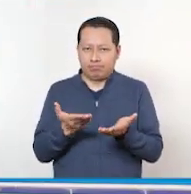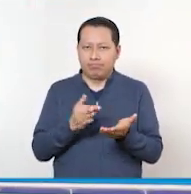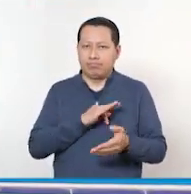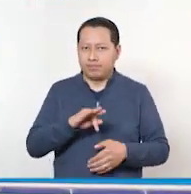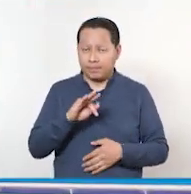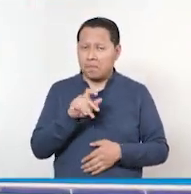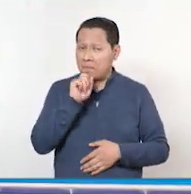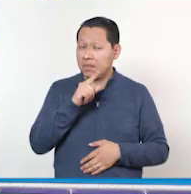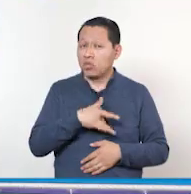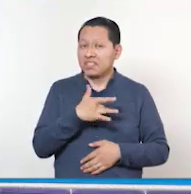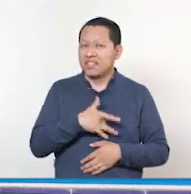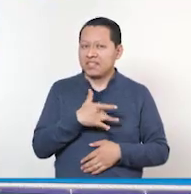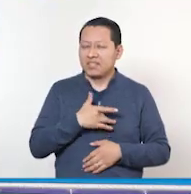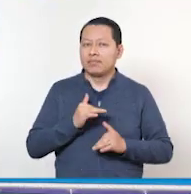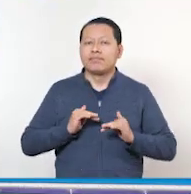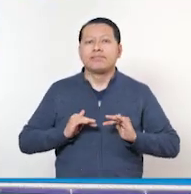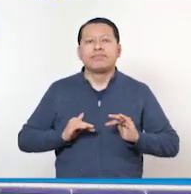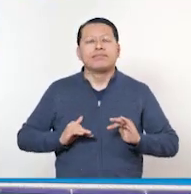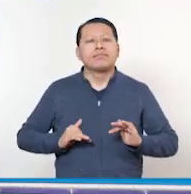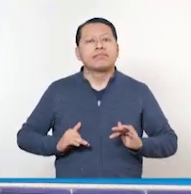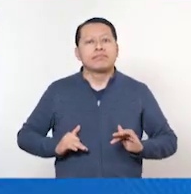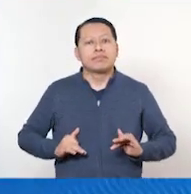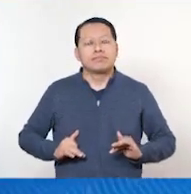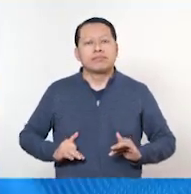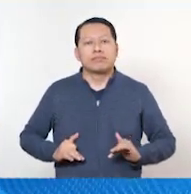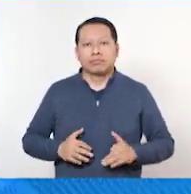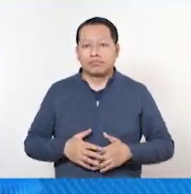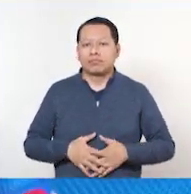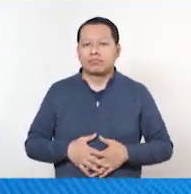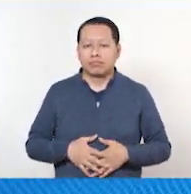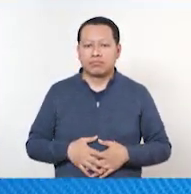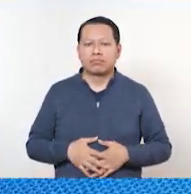de tal manera que te puedas sentir a gusto.